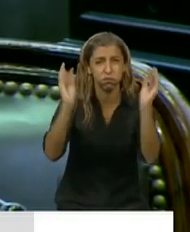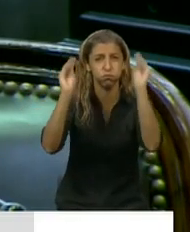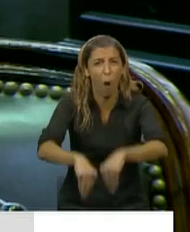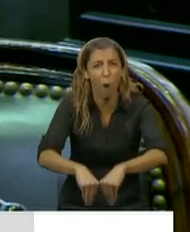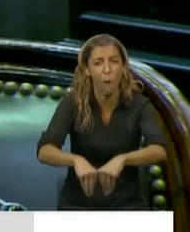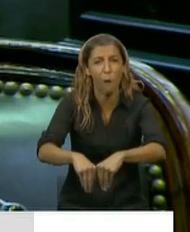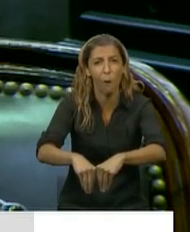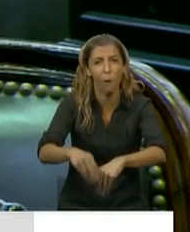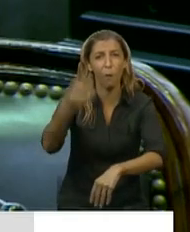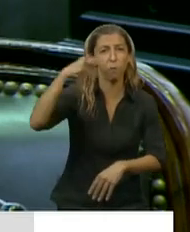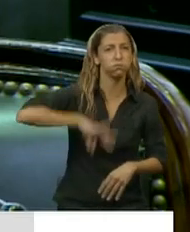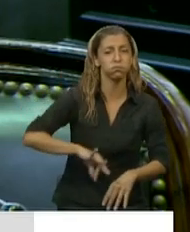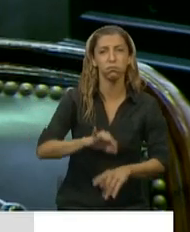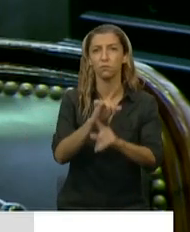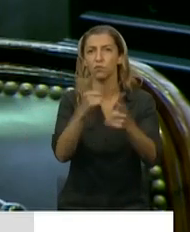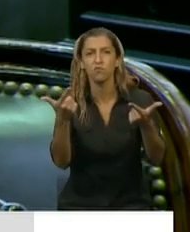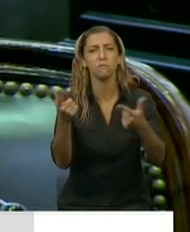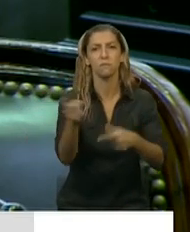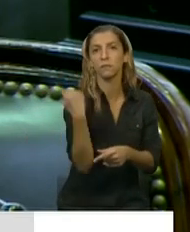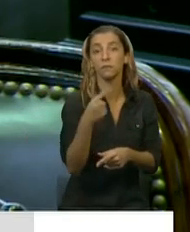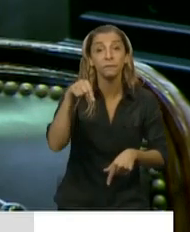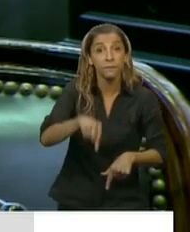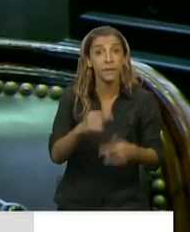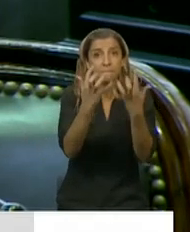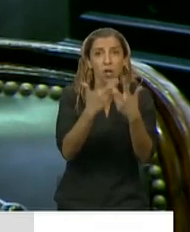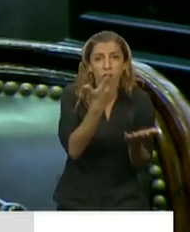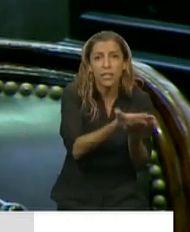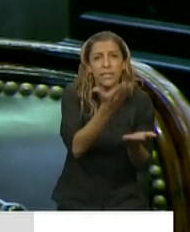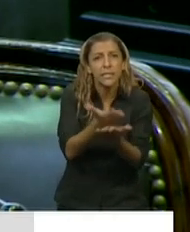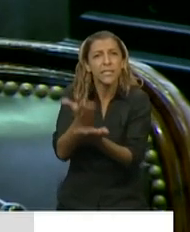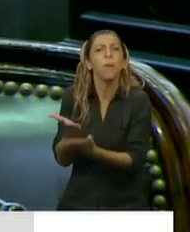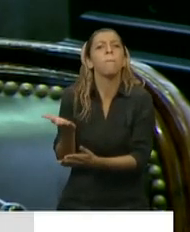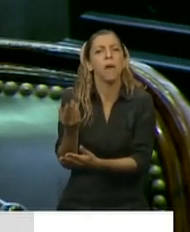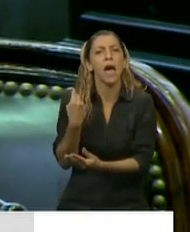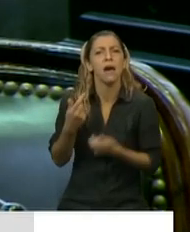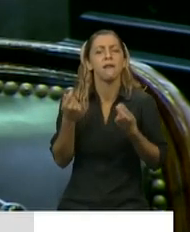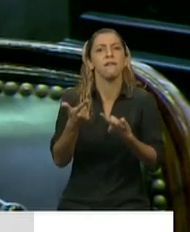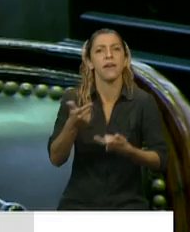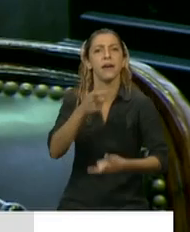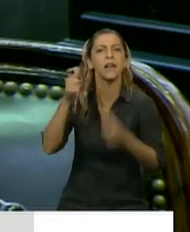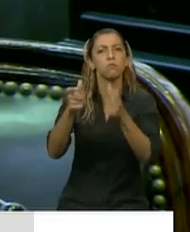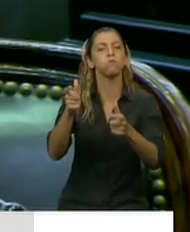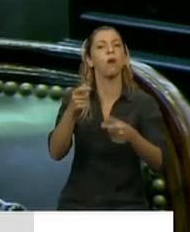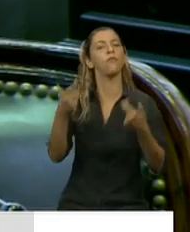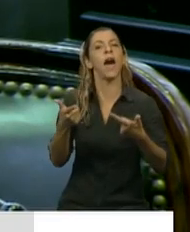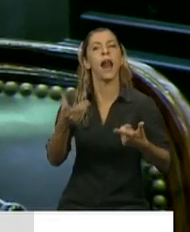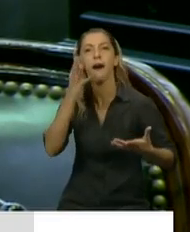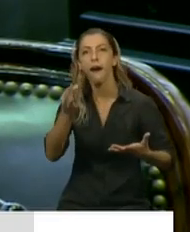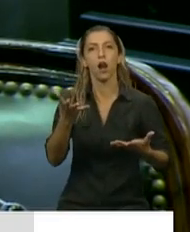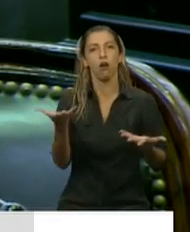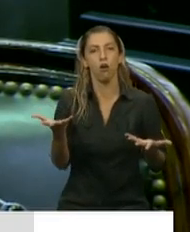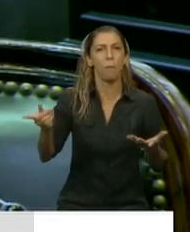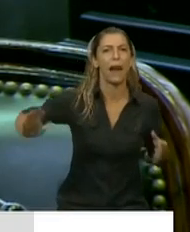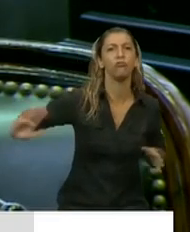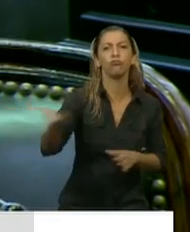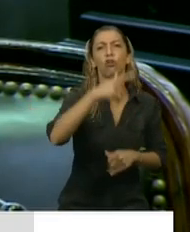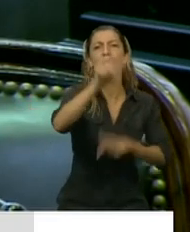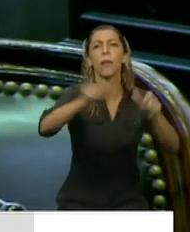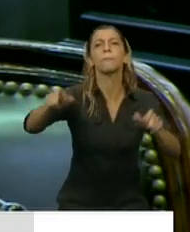cual demuestra que lo que también planteamos en la labor parlamentaria, que era que acá se tenía que discutir